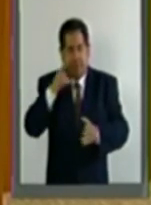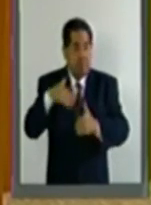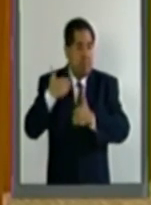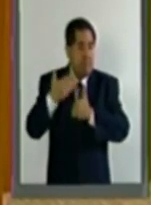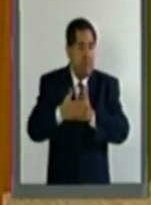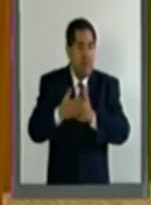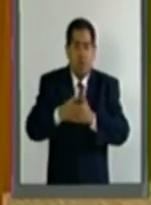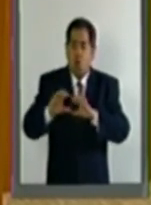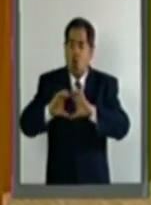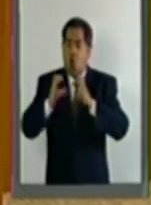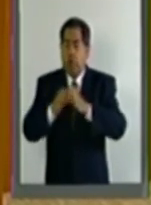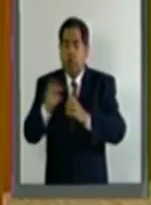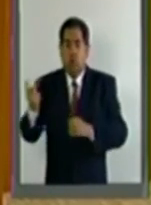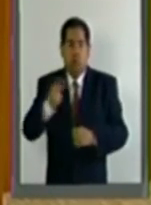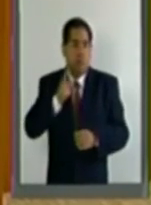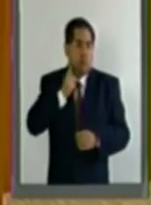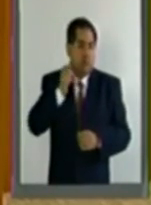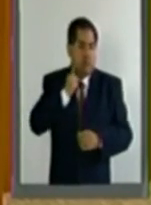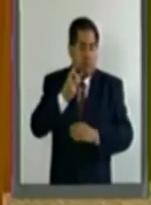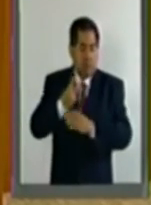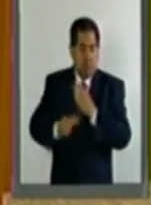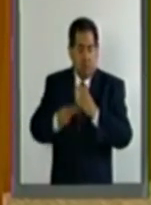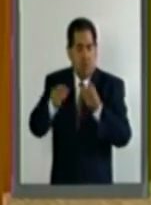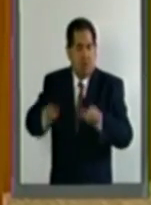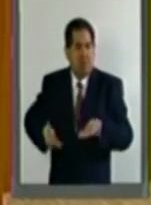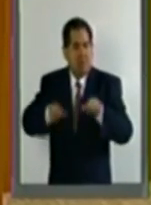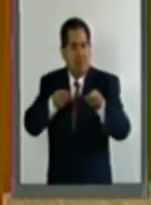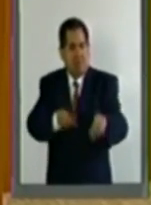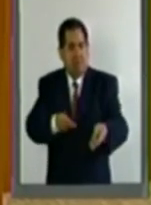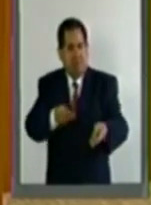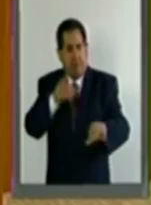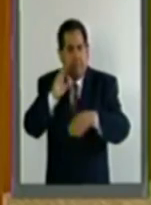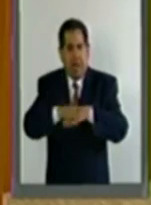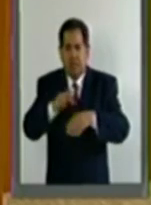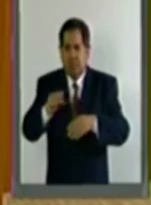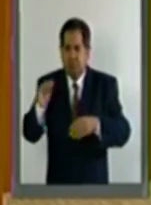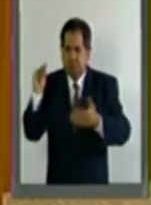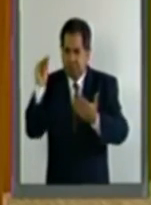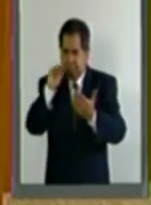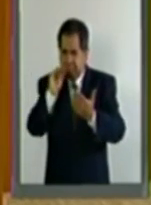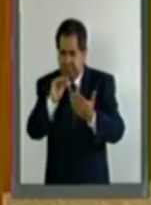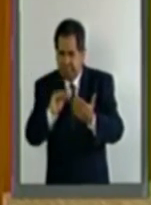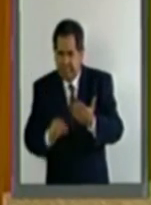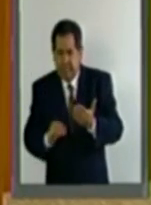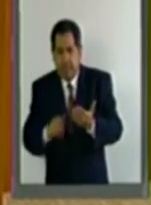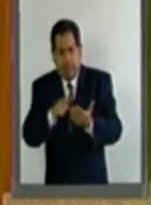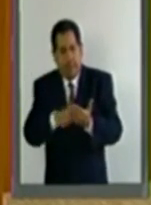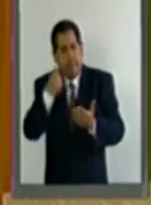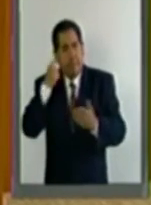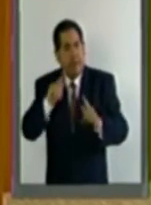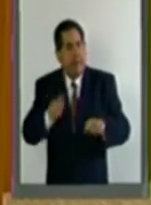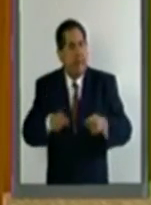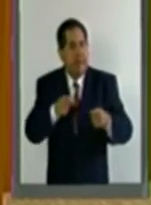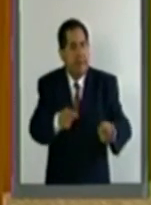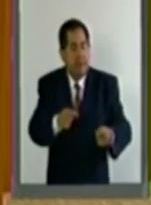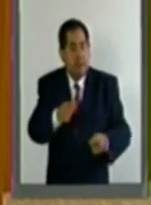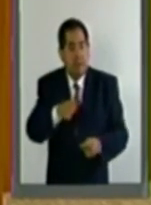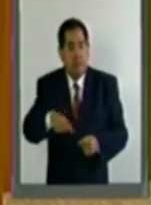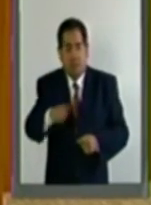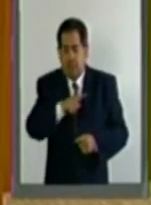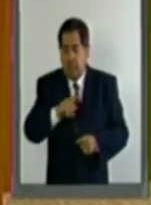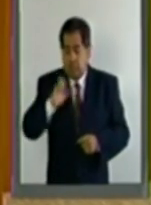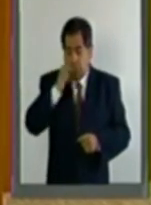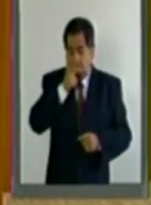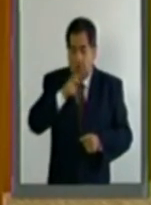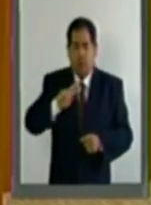el Congreso de la Unión se aporten los elementos que le den una